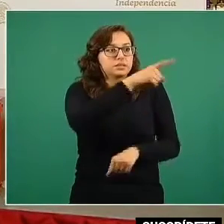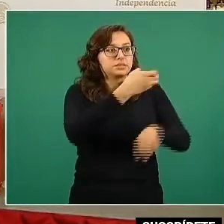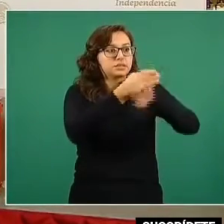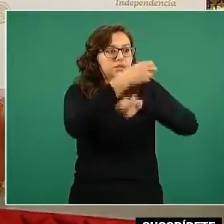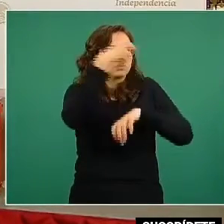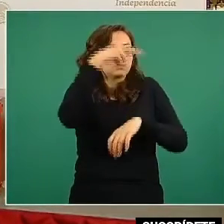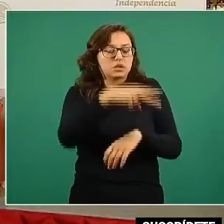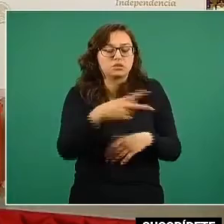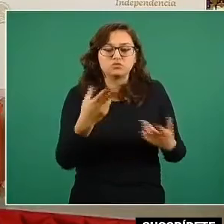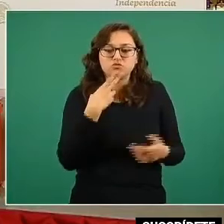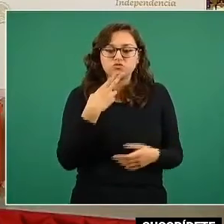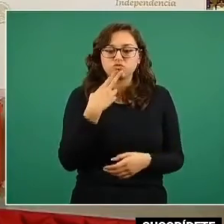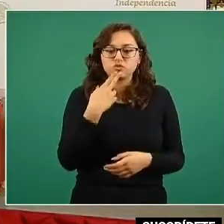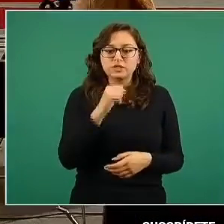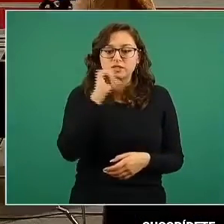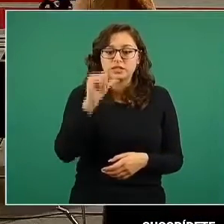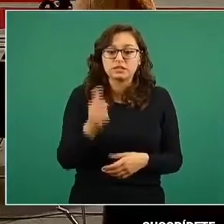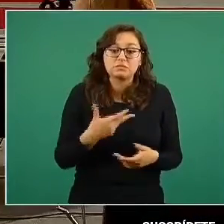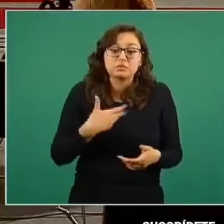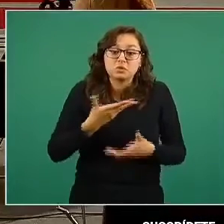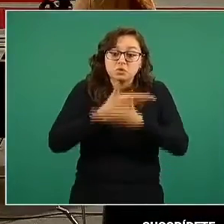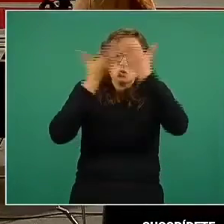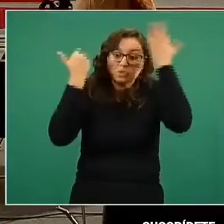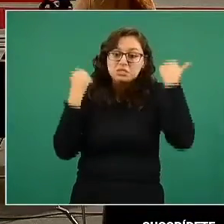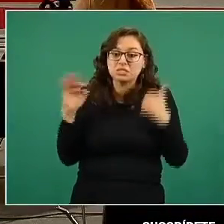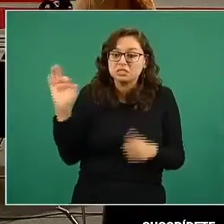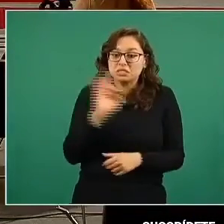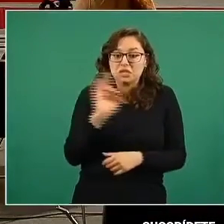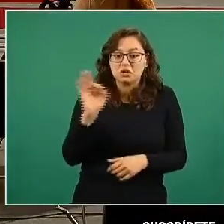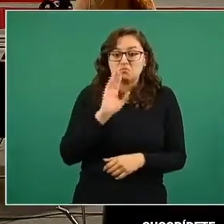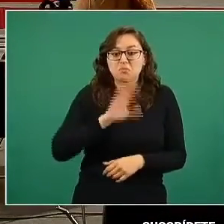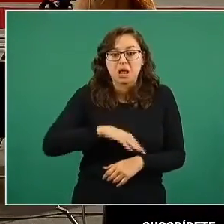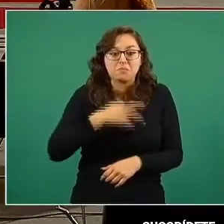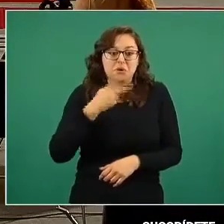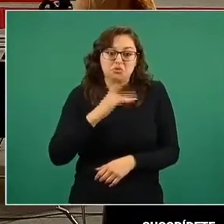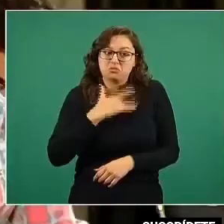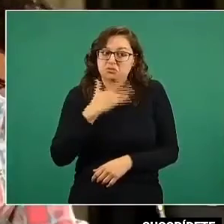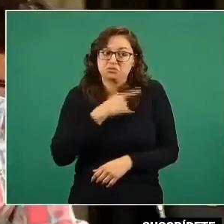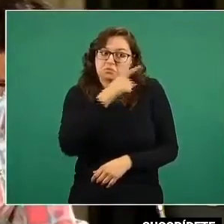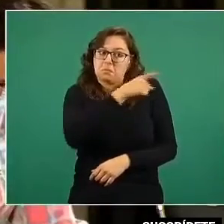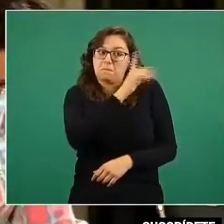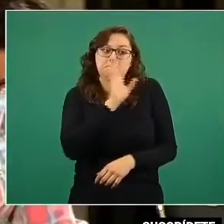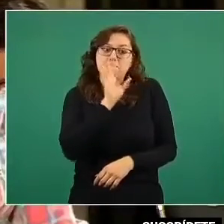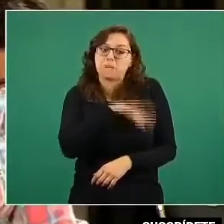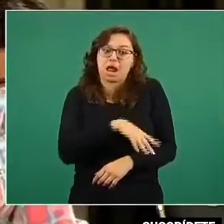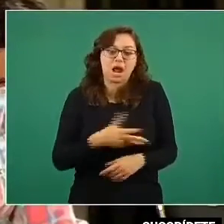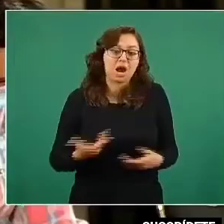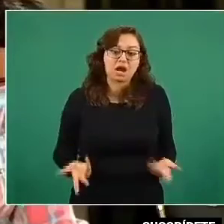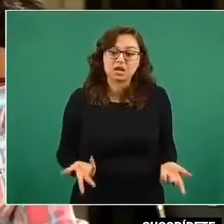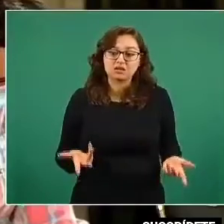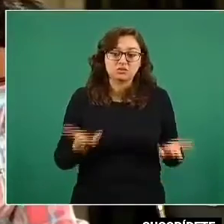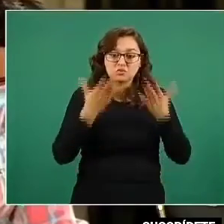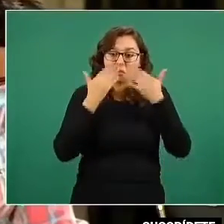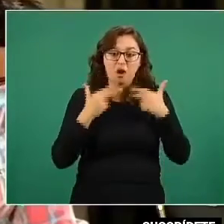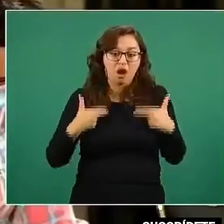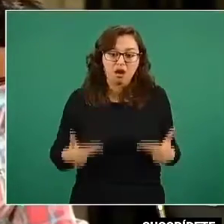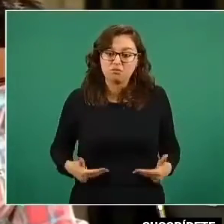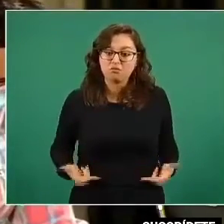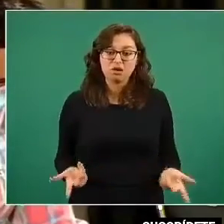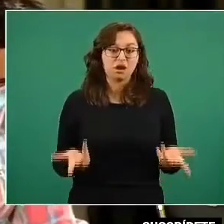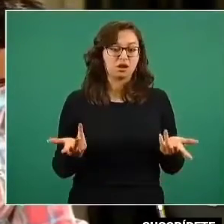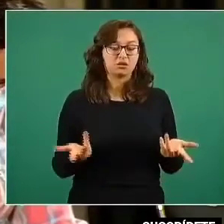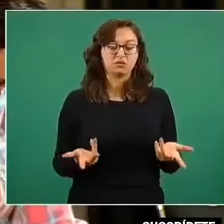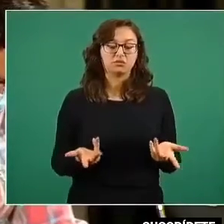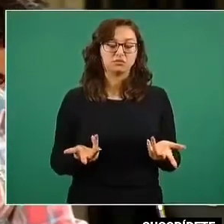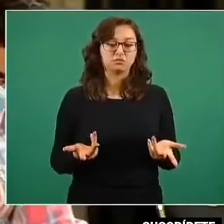negligencia. No sé, disculpa, a lo mejor es muy fuerte el calificativo, pero es una realidad que está ahí, y quienes están padeciendo esta